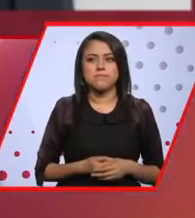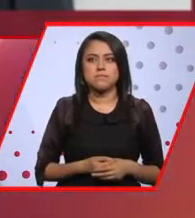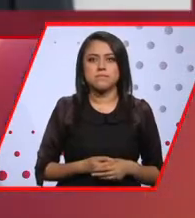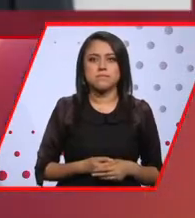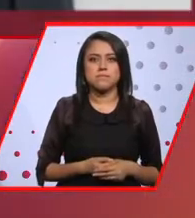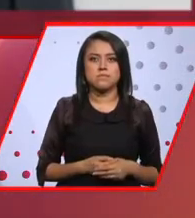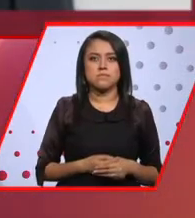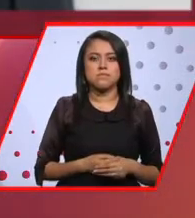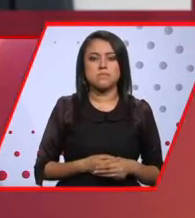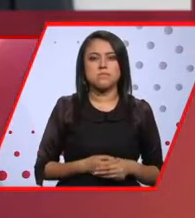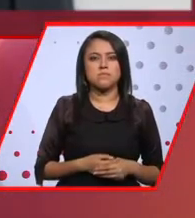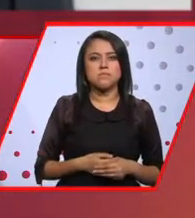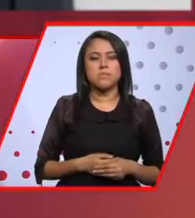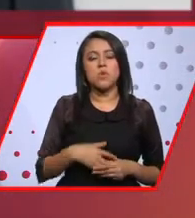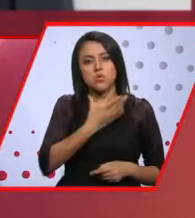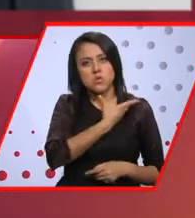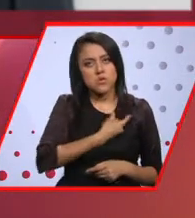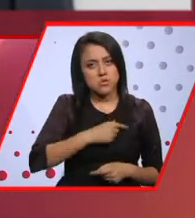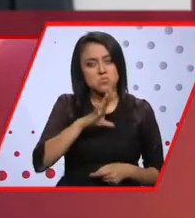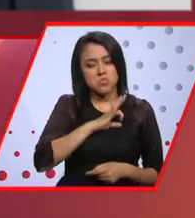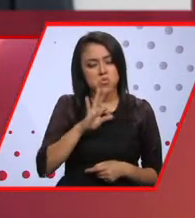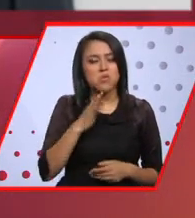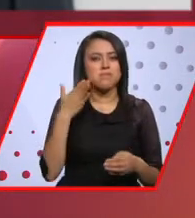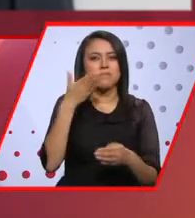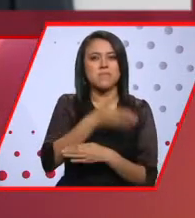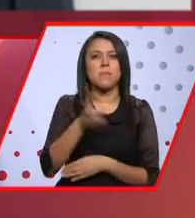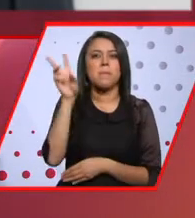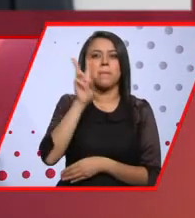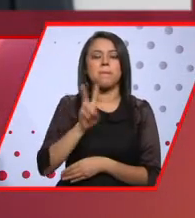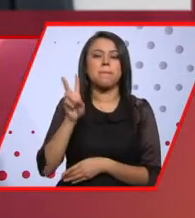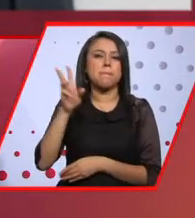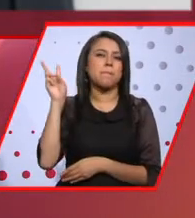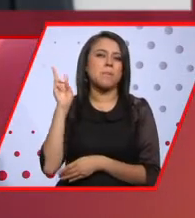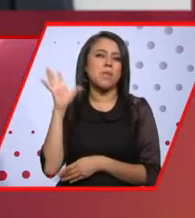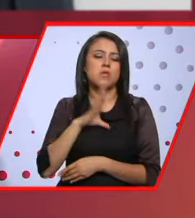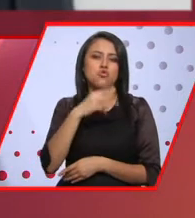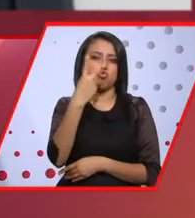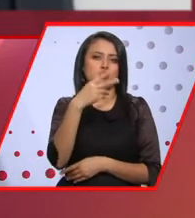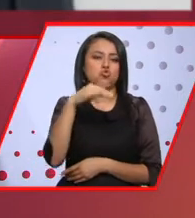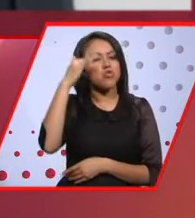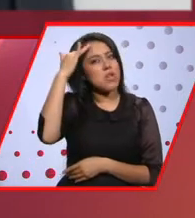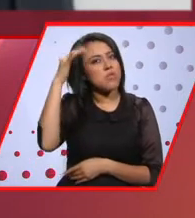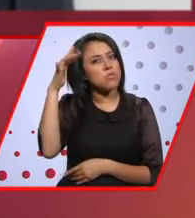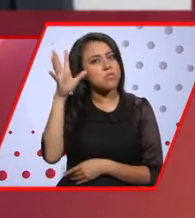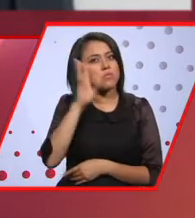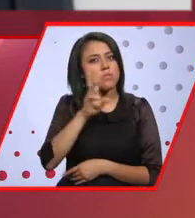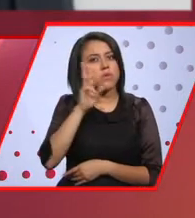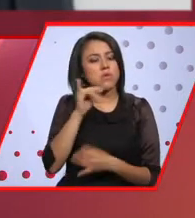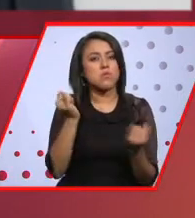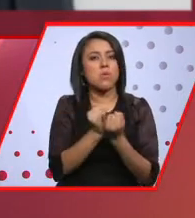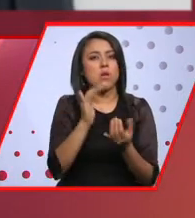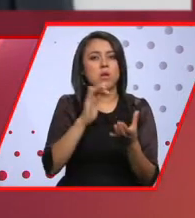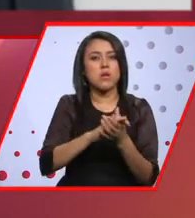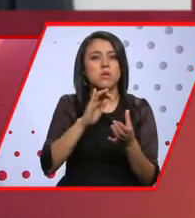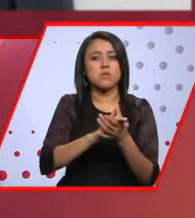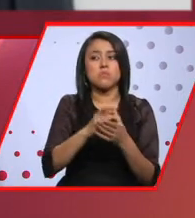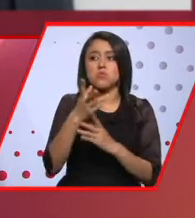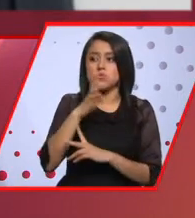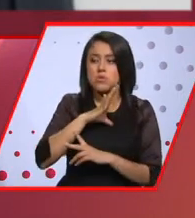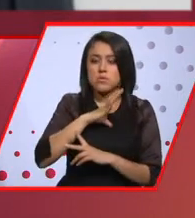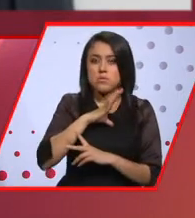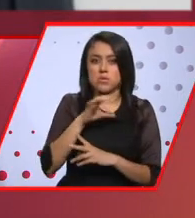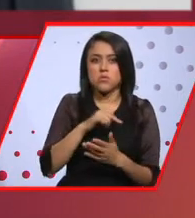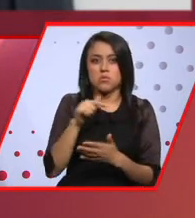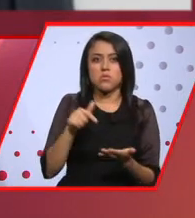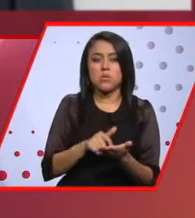de forma legal. Los hijos entraron el pasado viernes en compañía de otros dos adultos. mientras que la esposa también ya se encontraba aquí